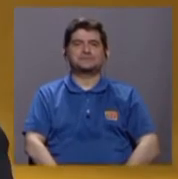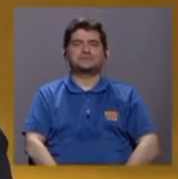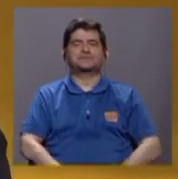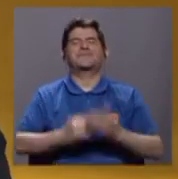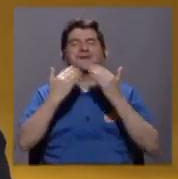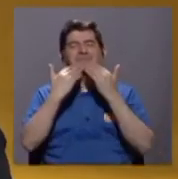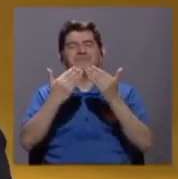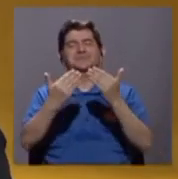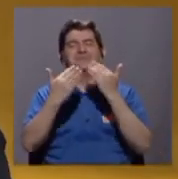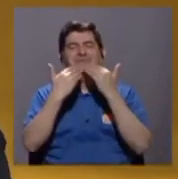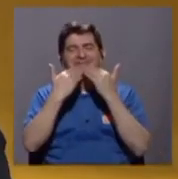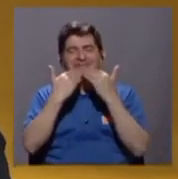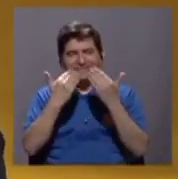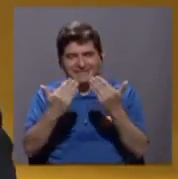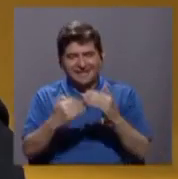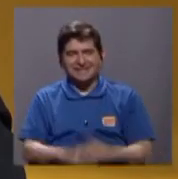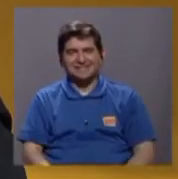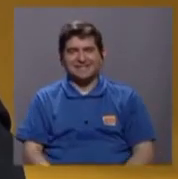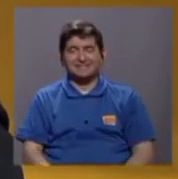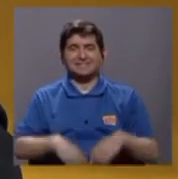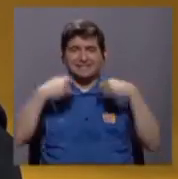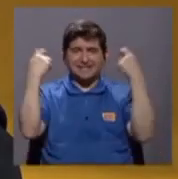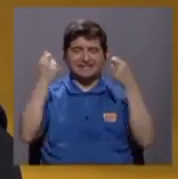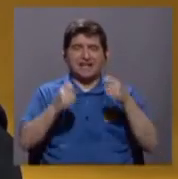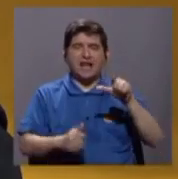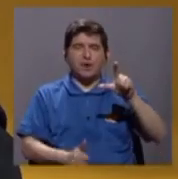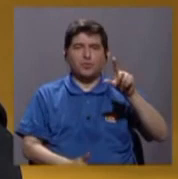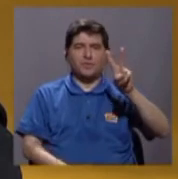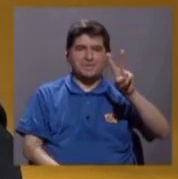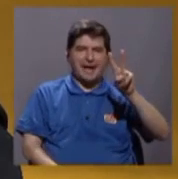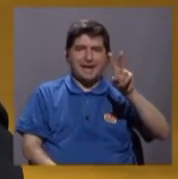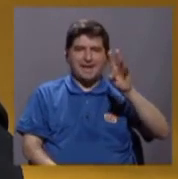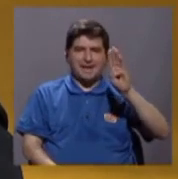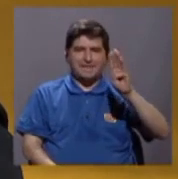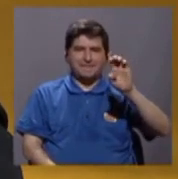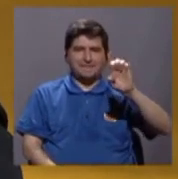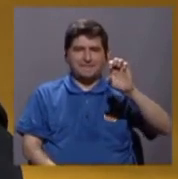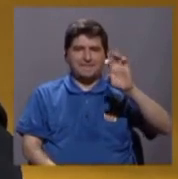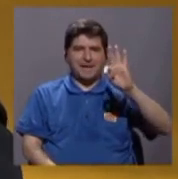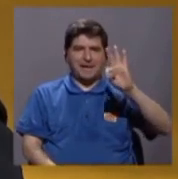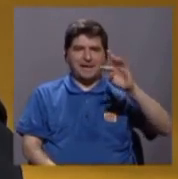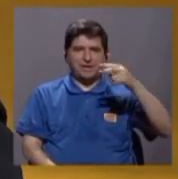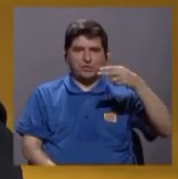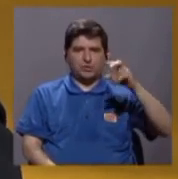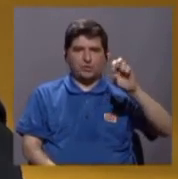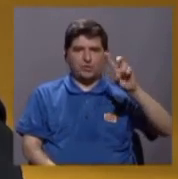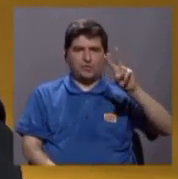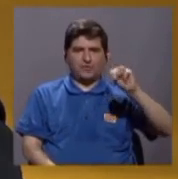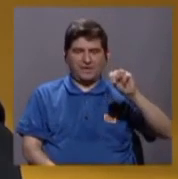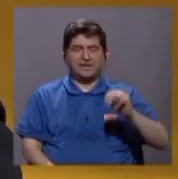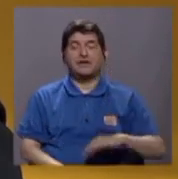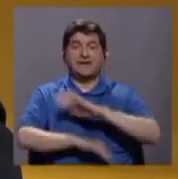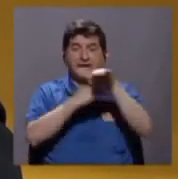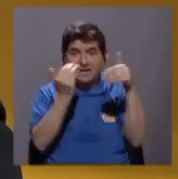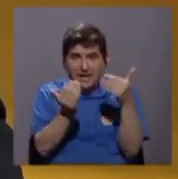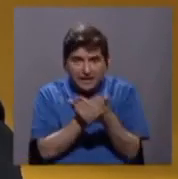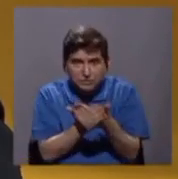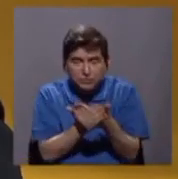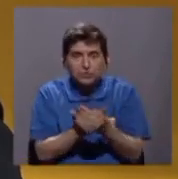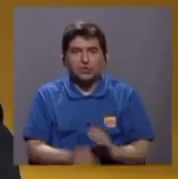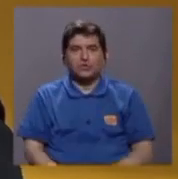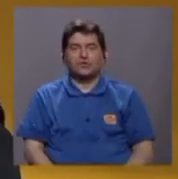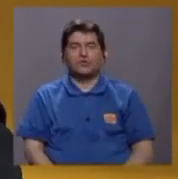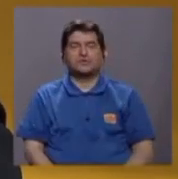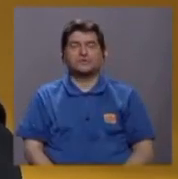muchas gracias. Y celebremos a Beethoven y celebremos a todos los celebrantes, a